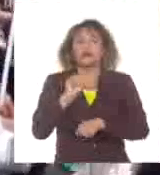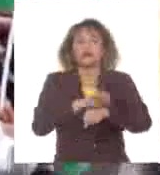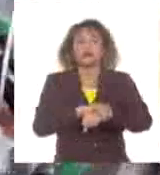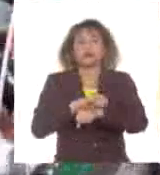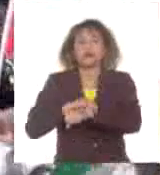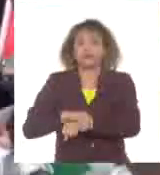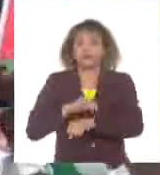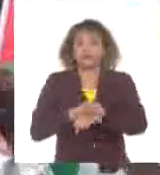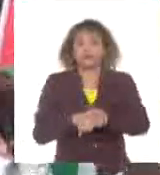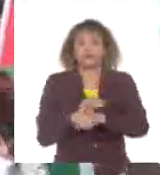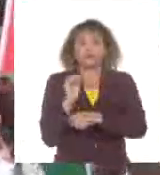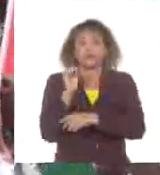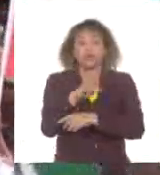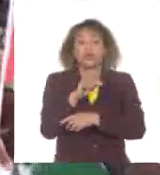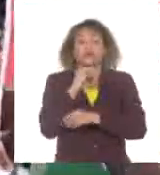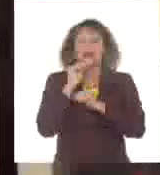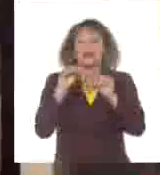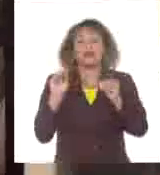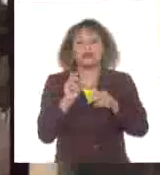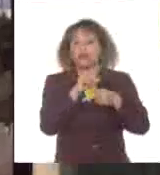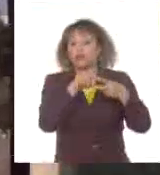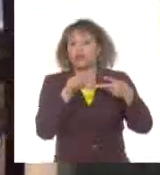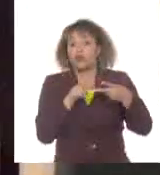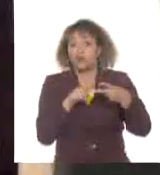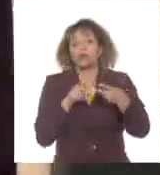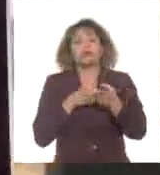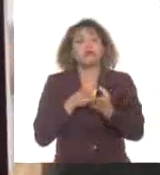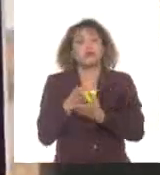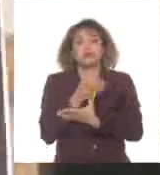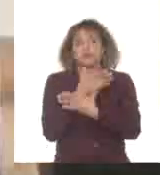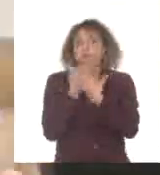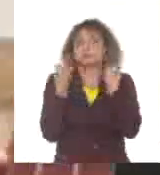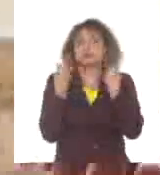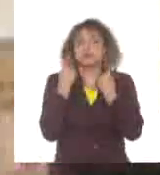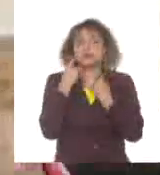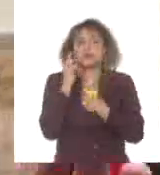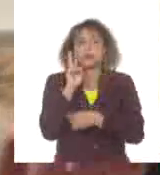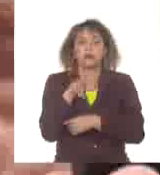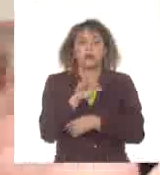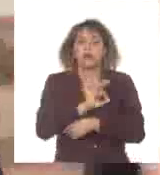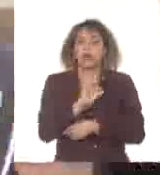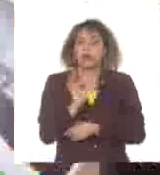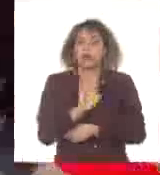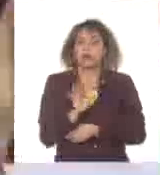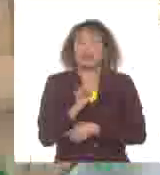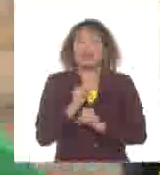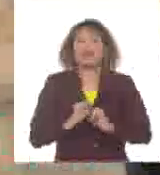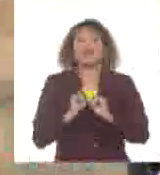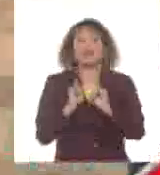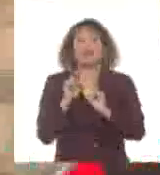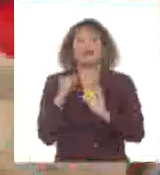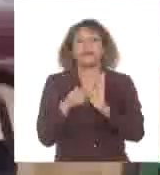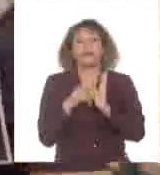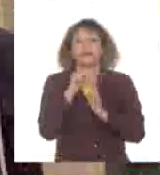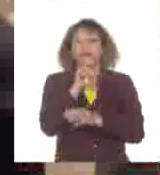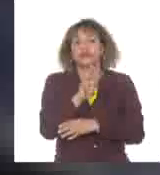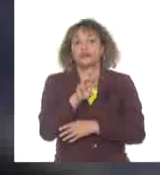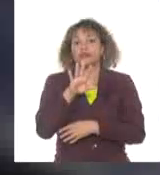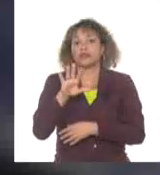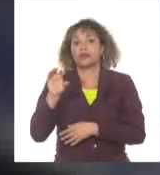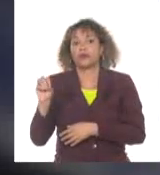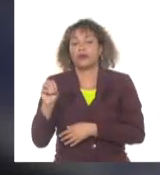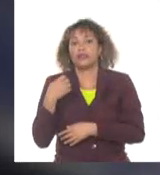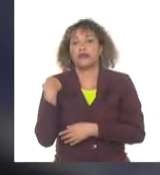sector y alertó que dos de ellos continúan desaparecidos también reportó 1350 violaciones